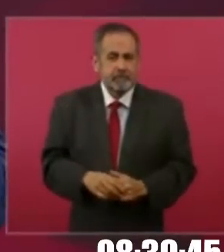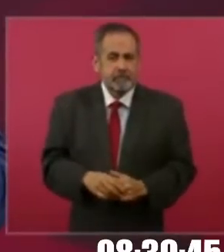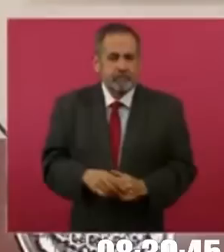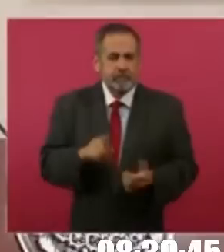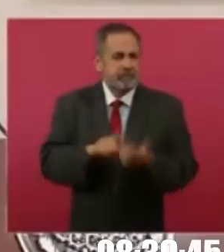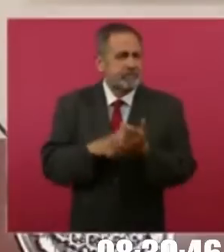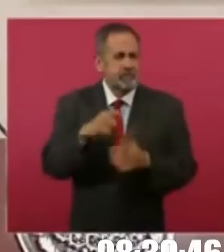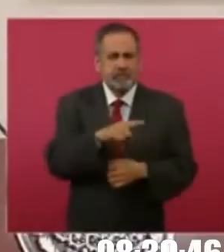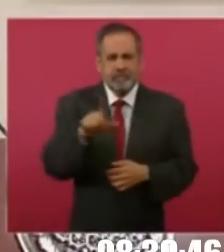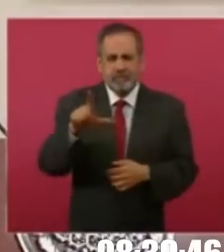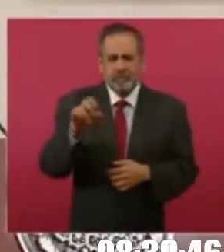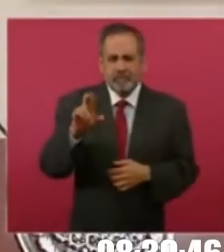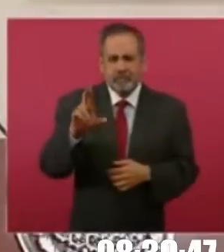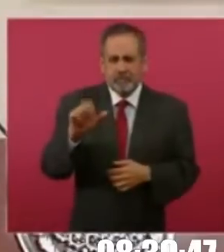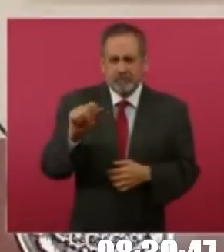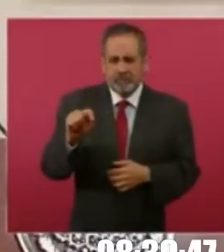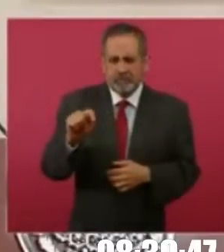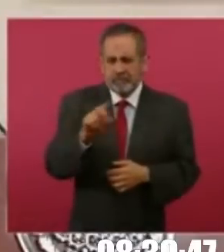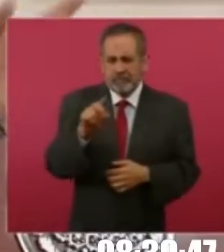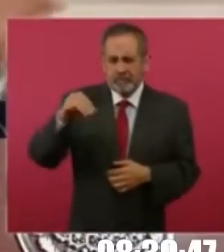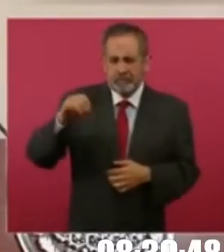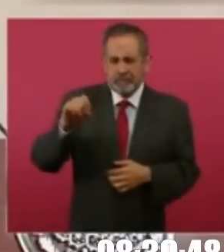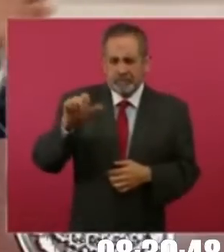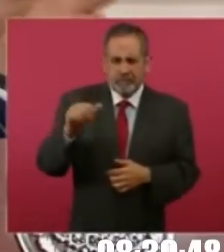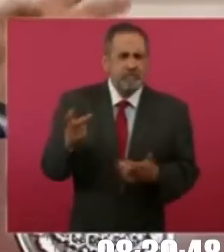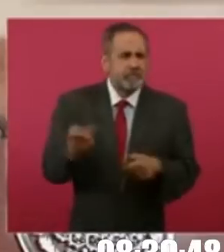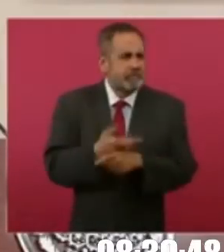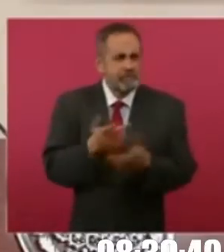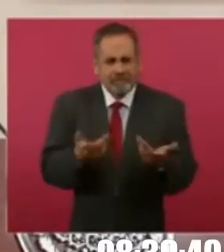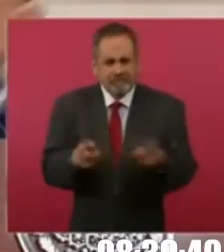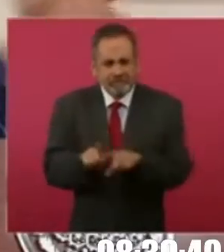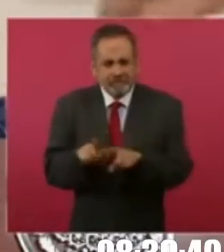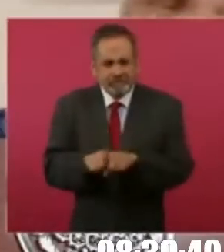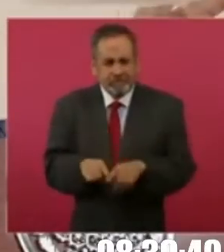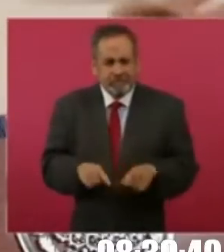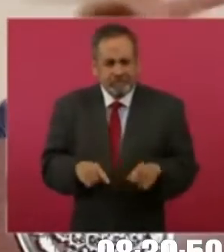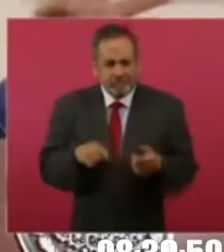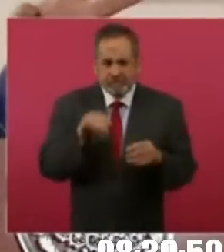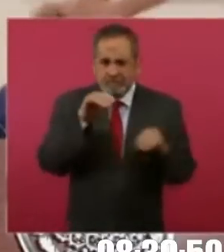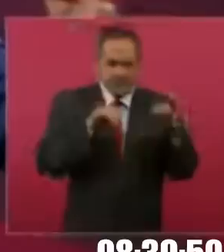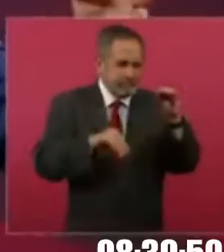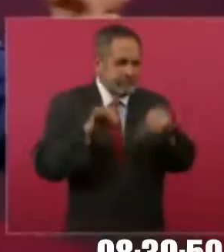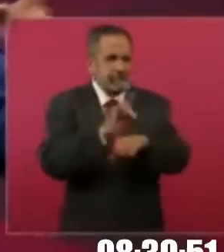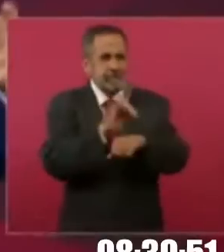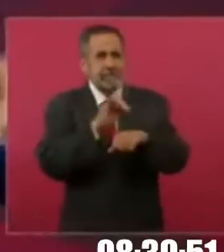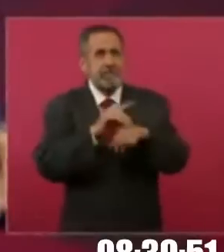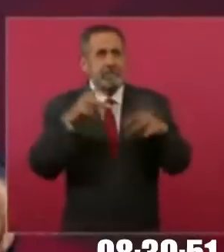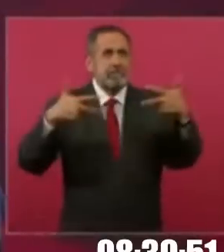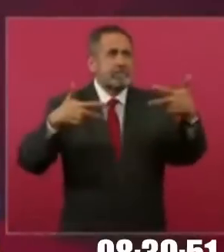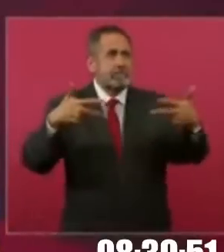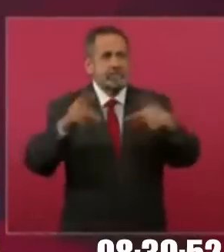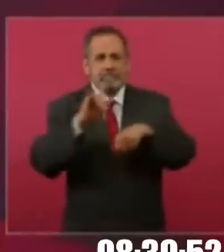el de Loret de Mola no que montaron también